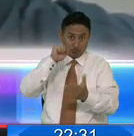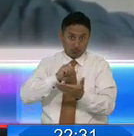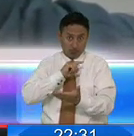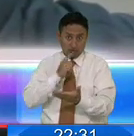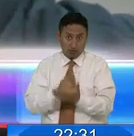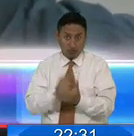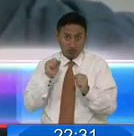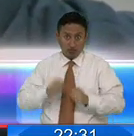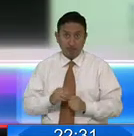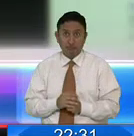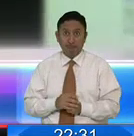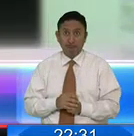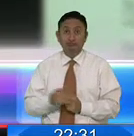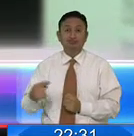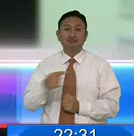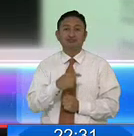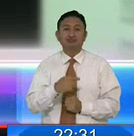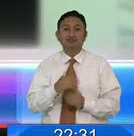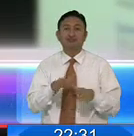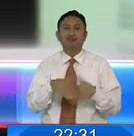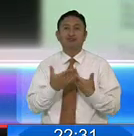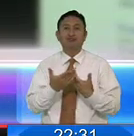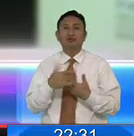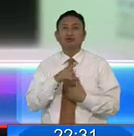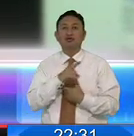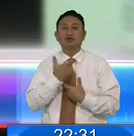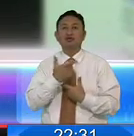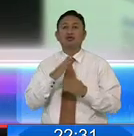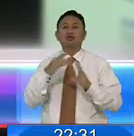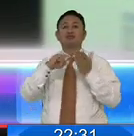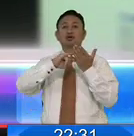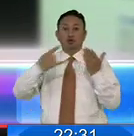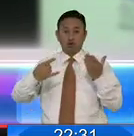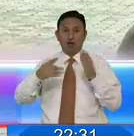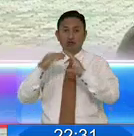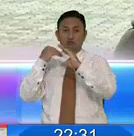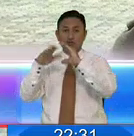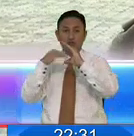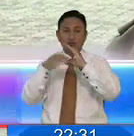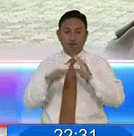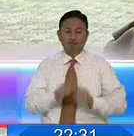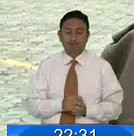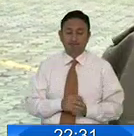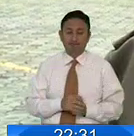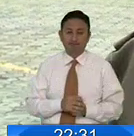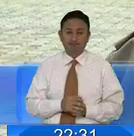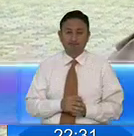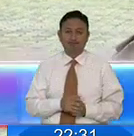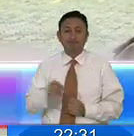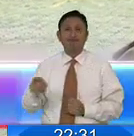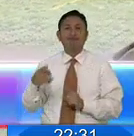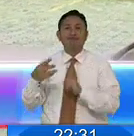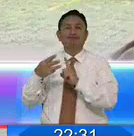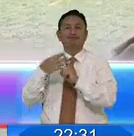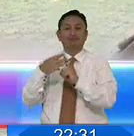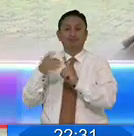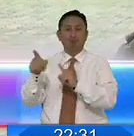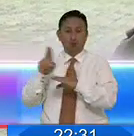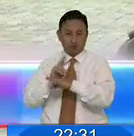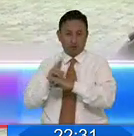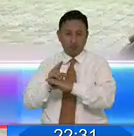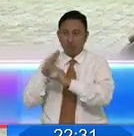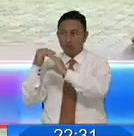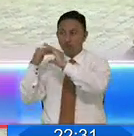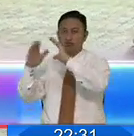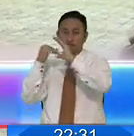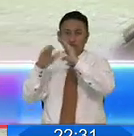supuestamente era transmitido a través del uso de medios tecnológicos con los medios tecnológicos que él utilizaba a